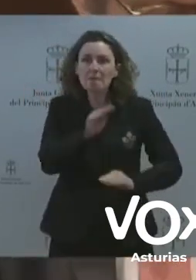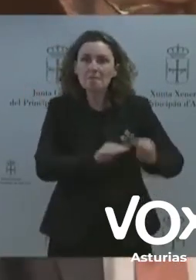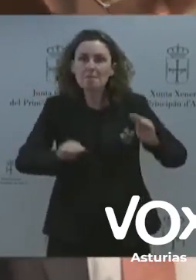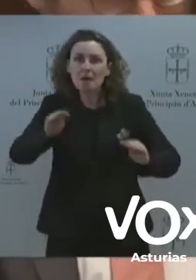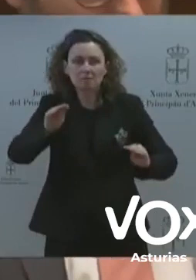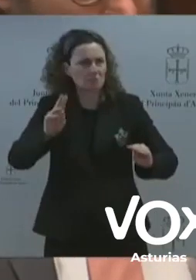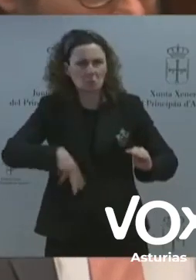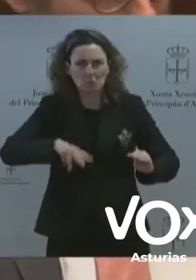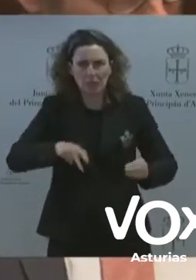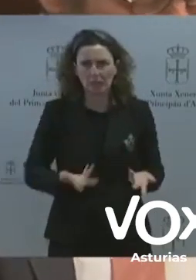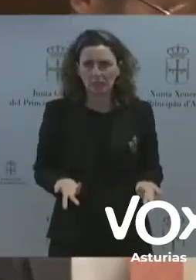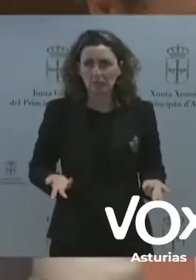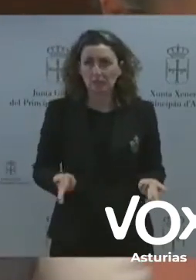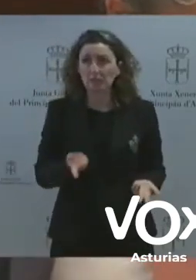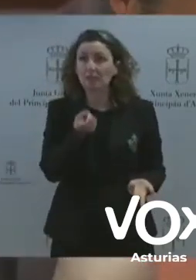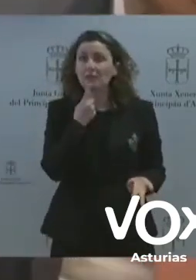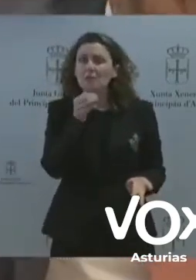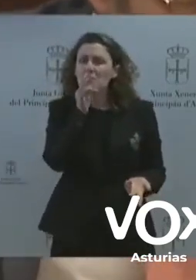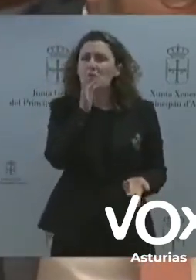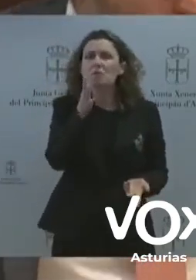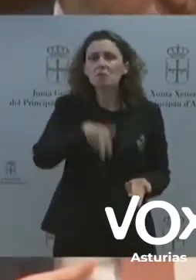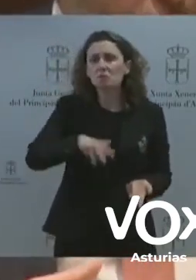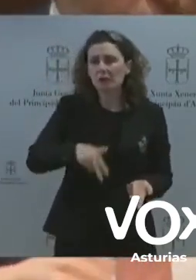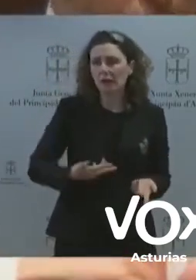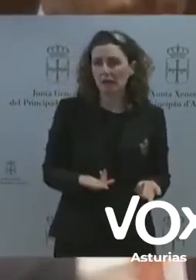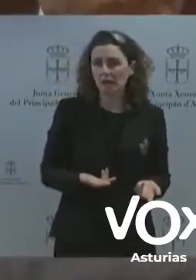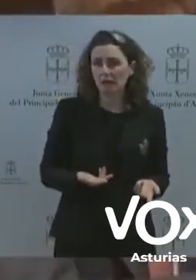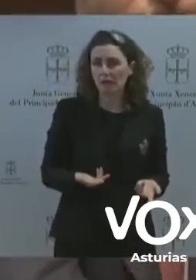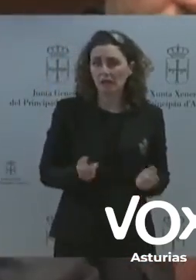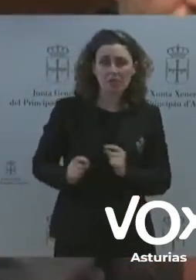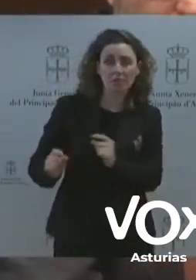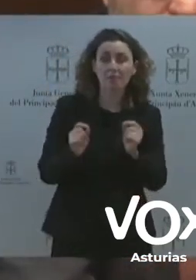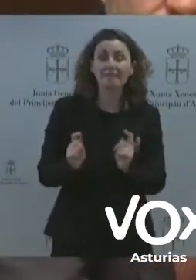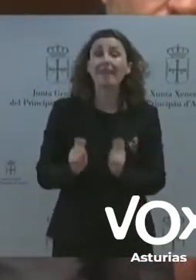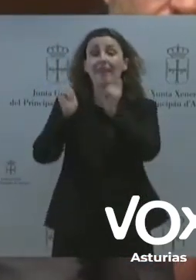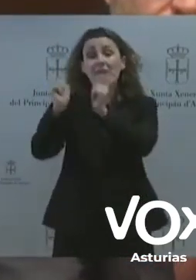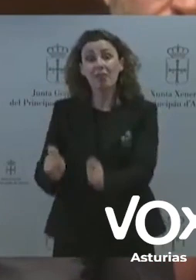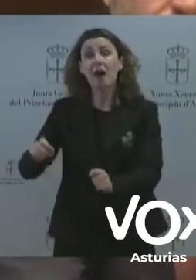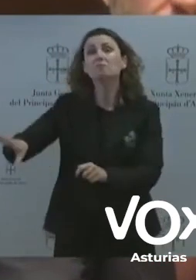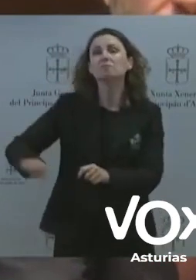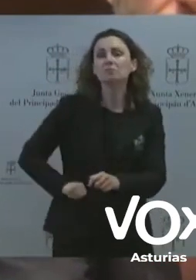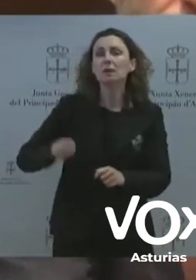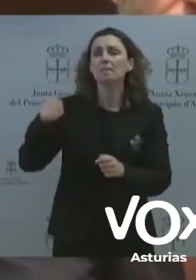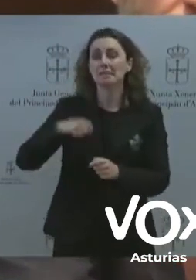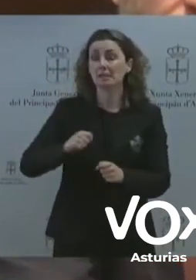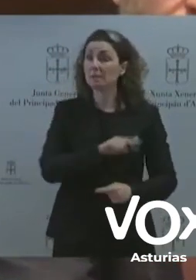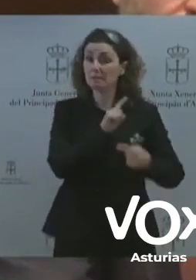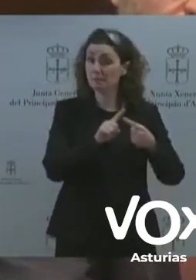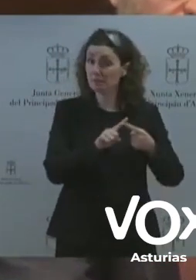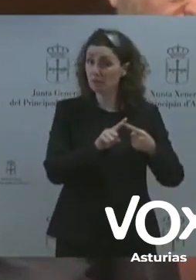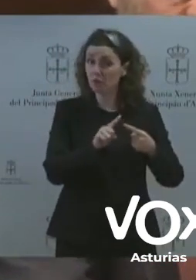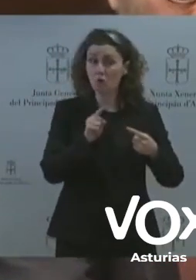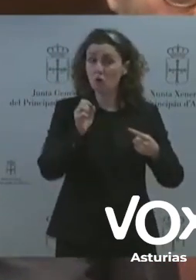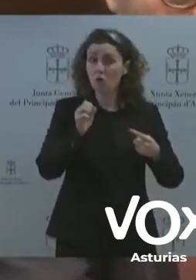promesas incumplidas, todo de su debate de investidura. Mire, primera promesa incumplida: crearé empleo de calidad